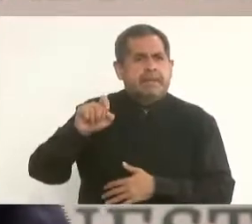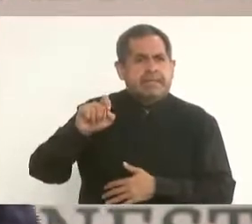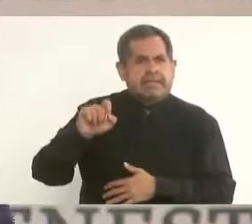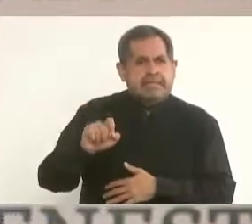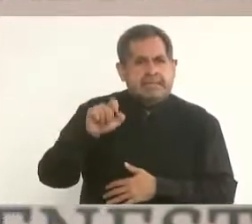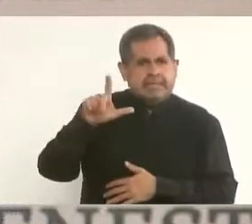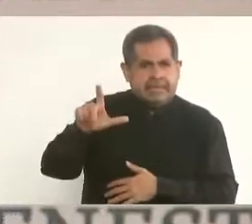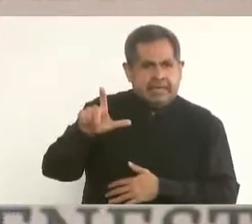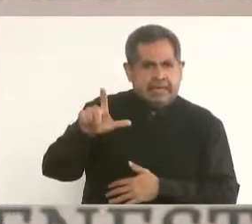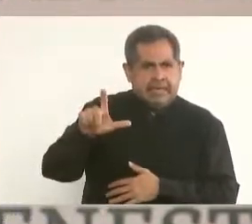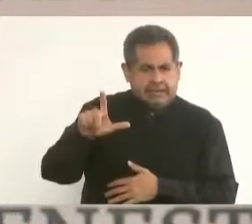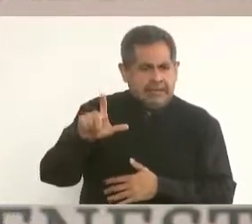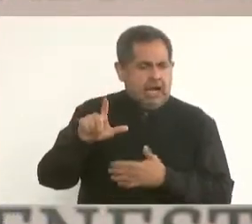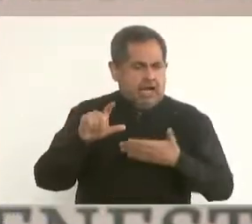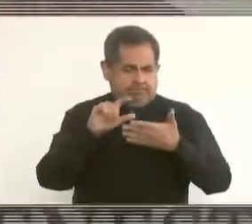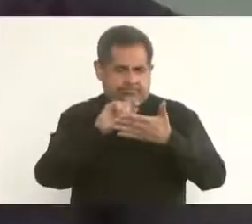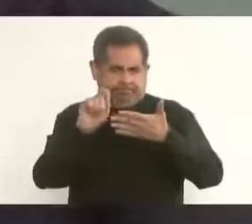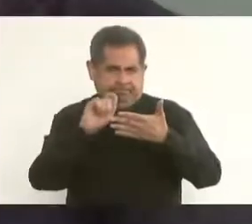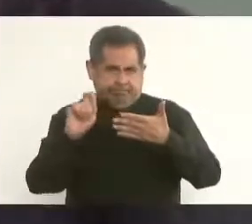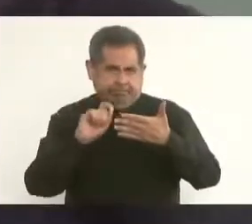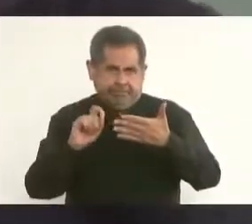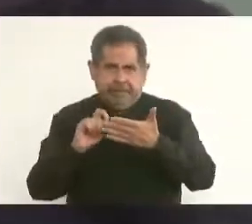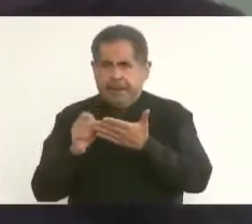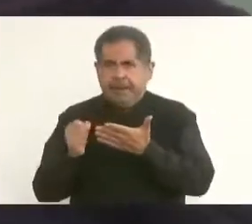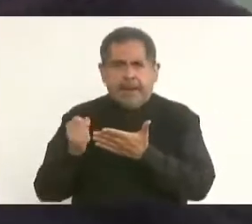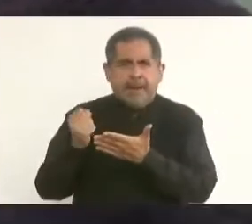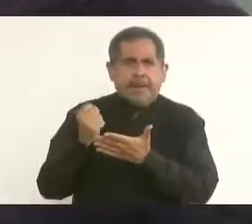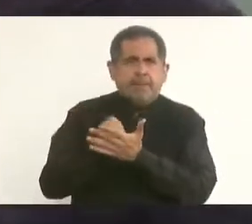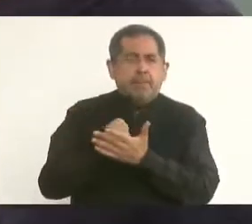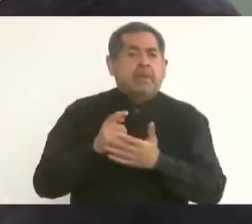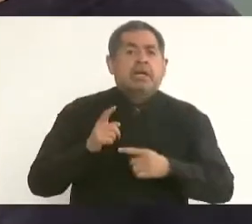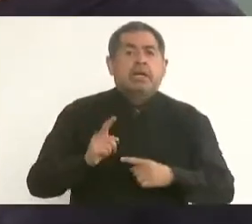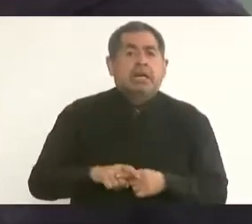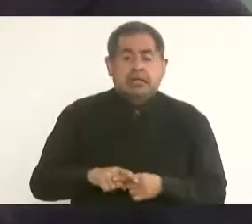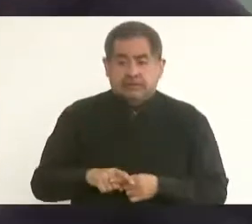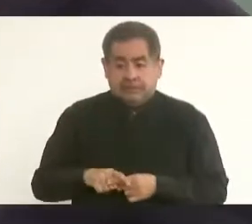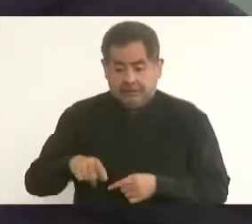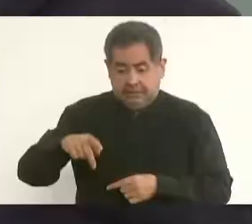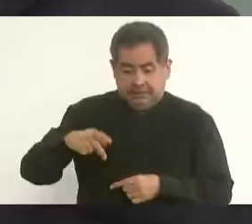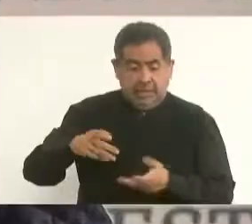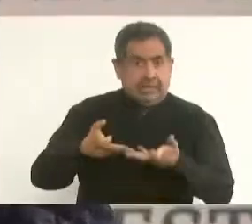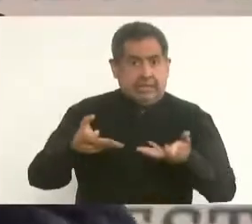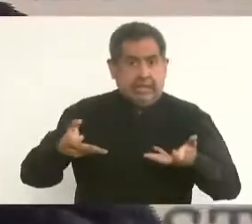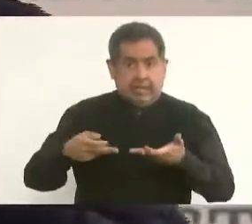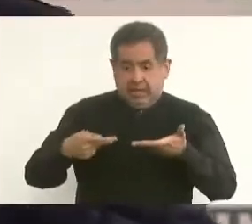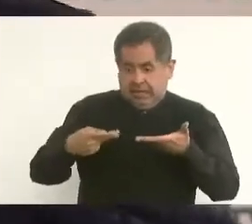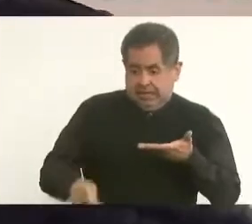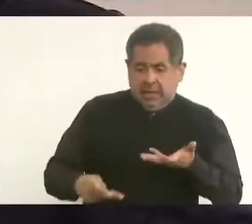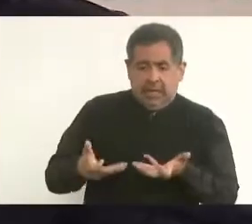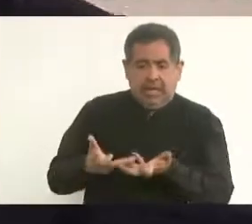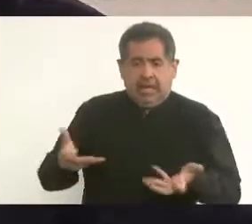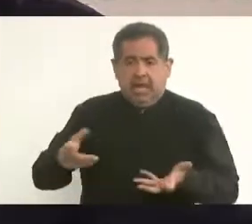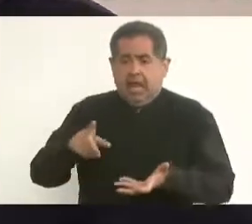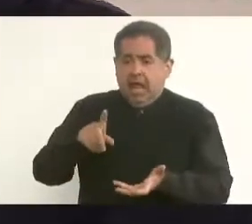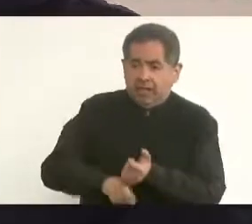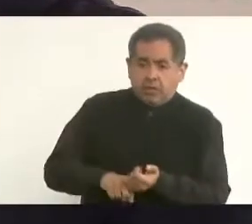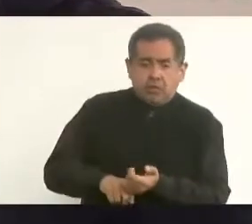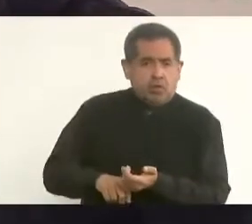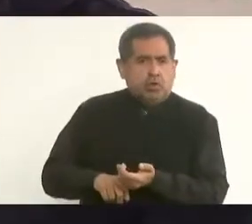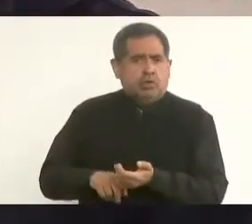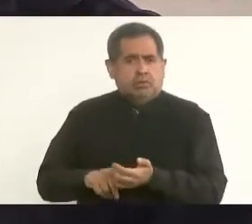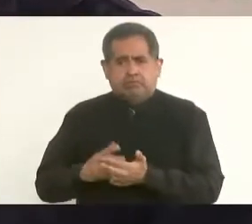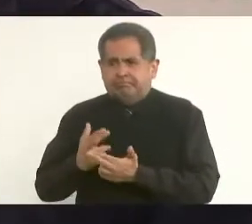27 de que los recursos naturales y el petróleo